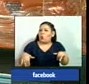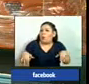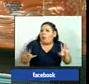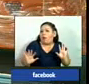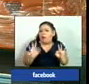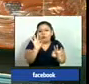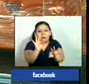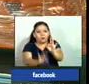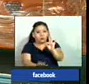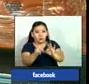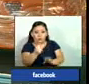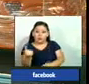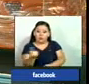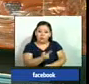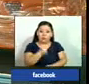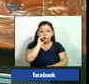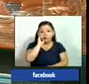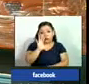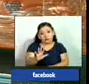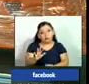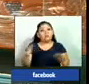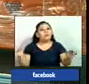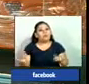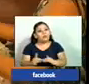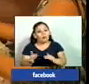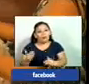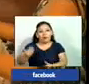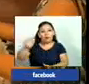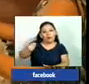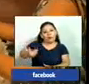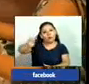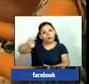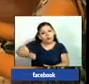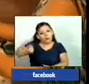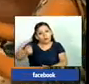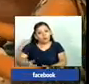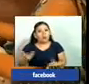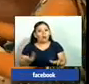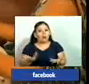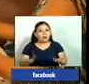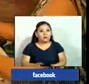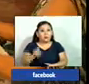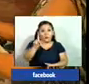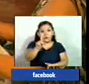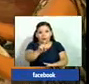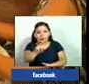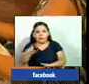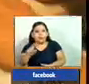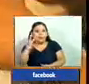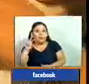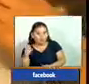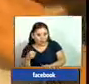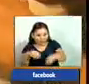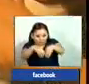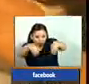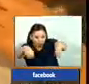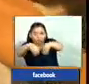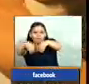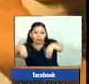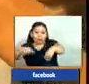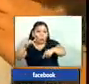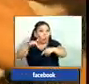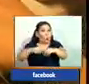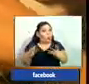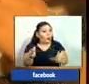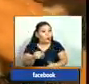reiteran estas personas dicen además que meses atrás producían 20 a la semana pero en la actualidad han